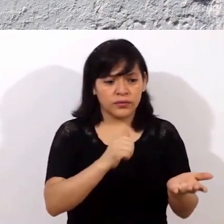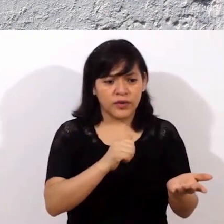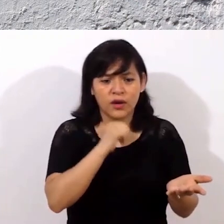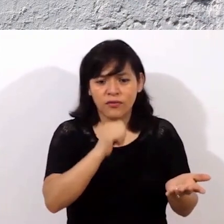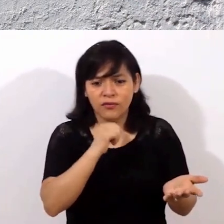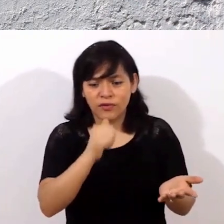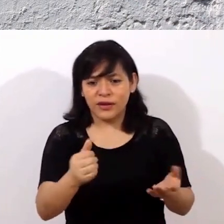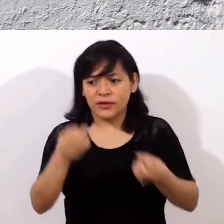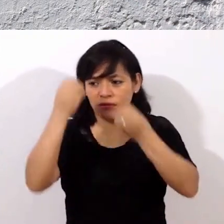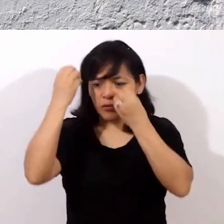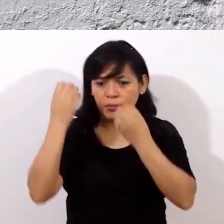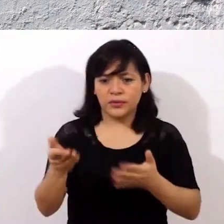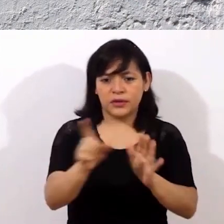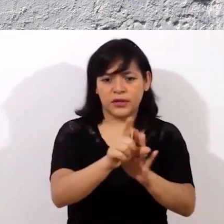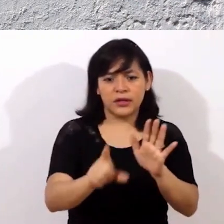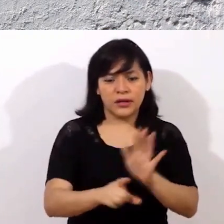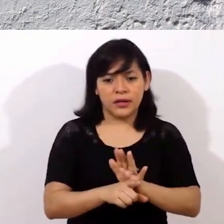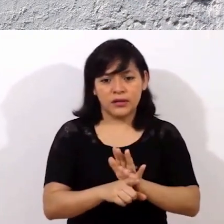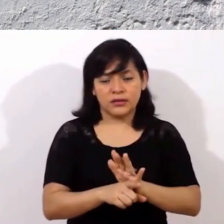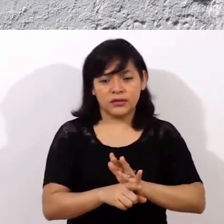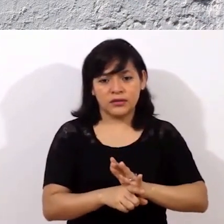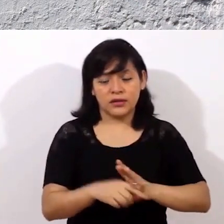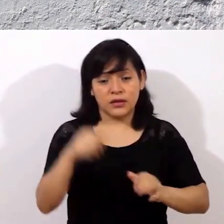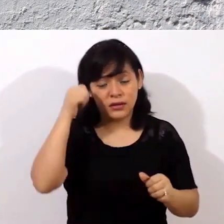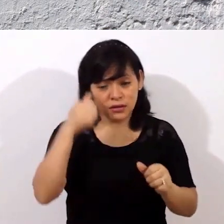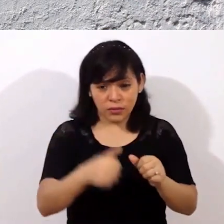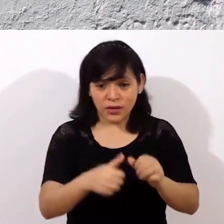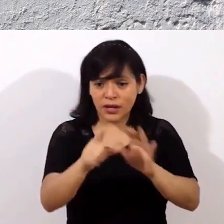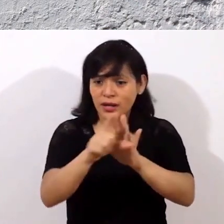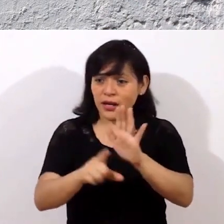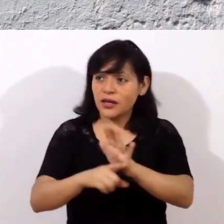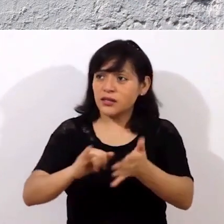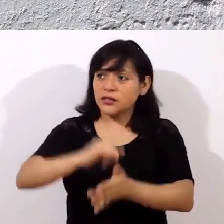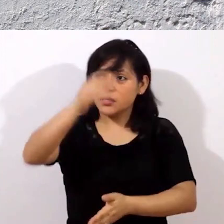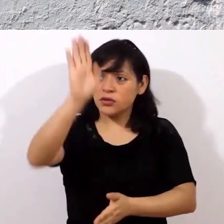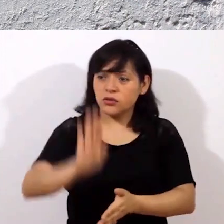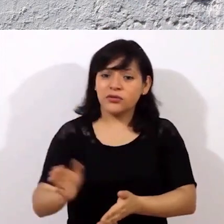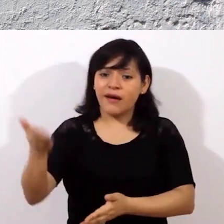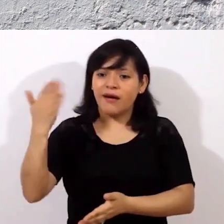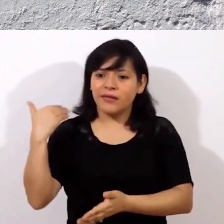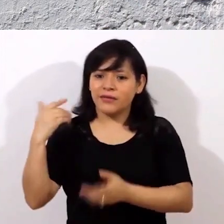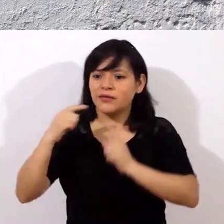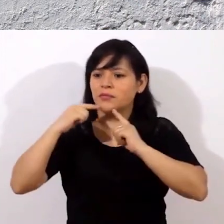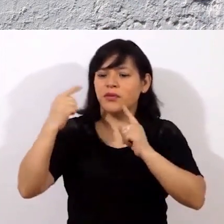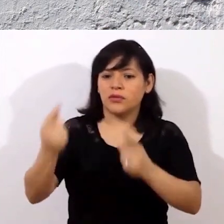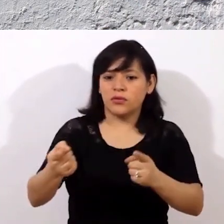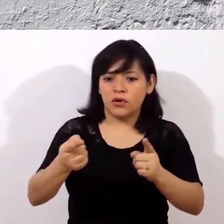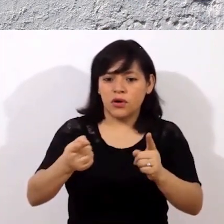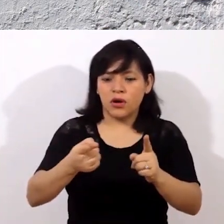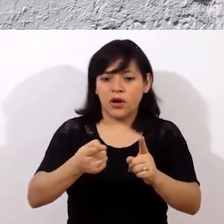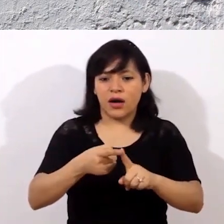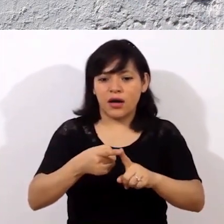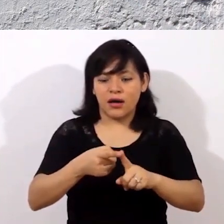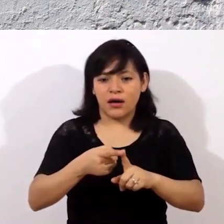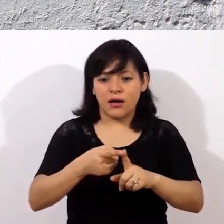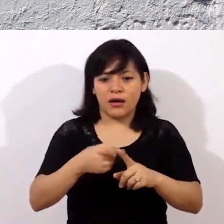una violación de los mandamientos dados allá todavía en el desierto. Así que la falta de estas